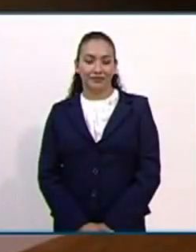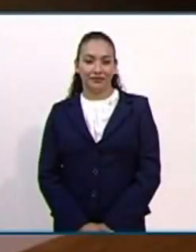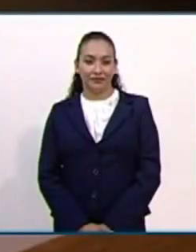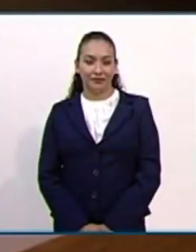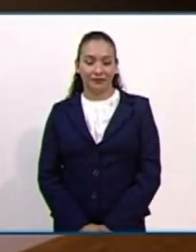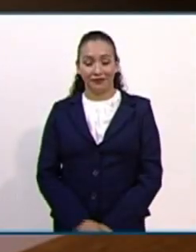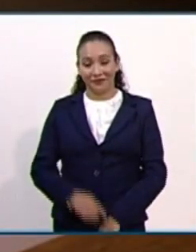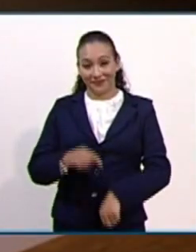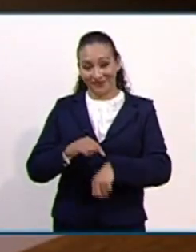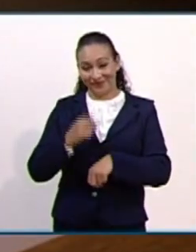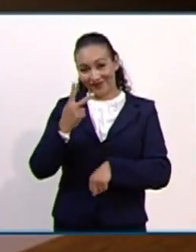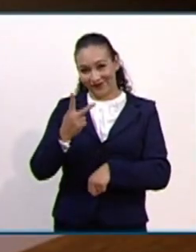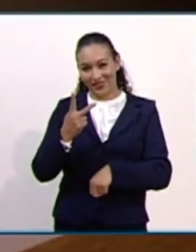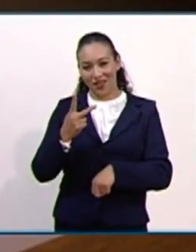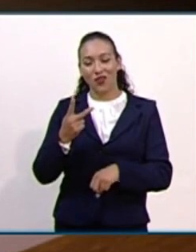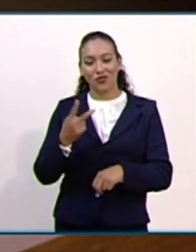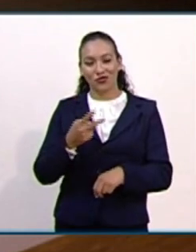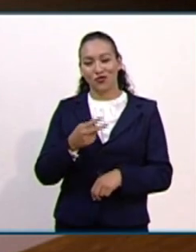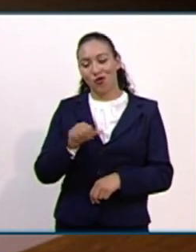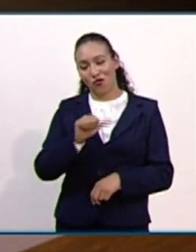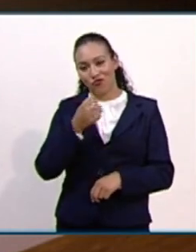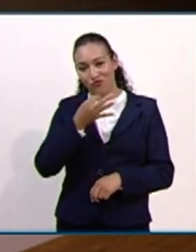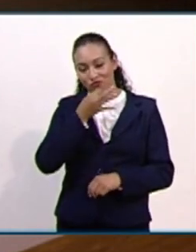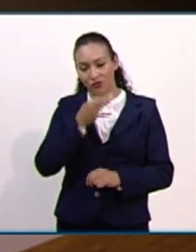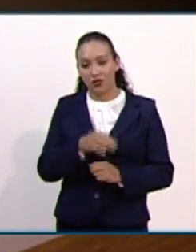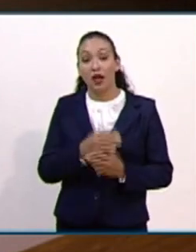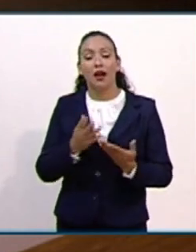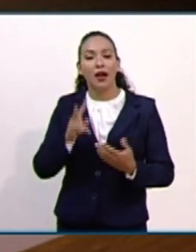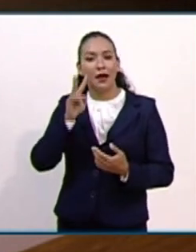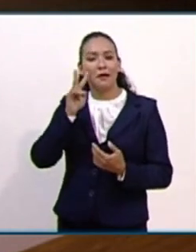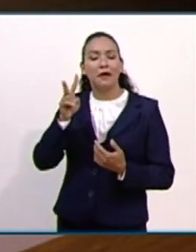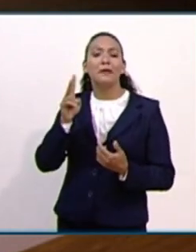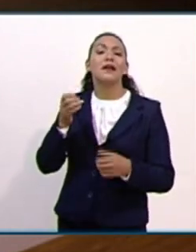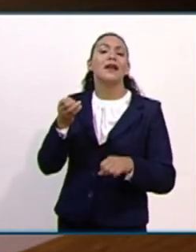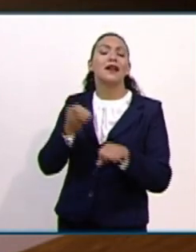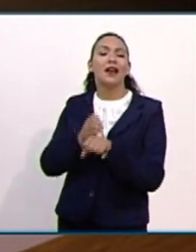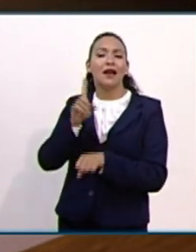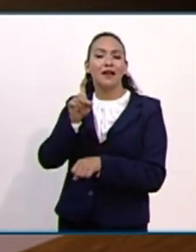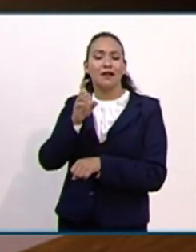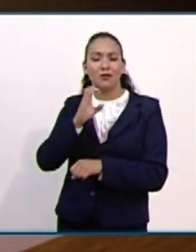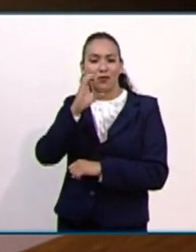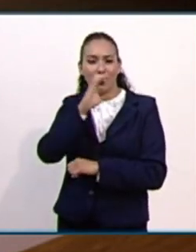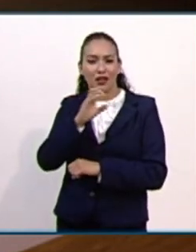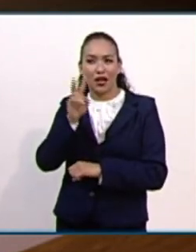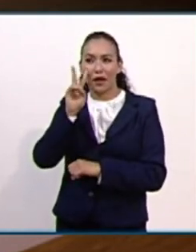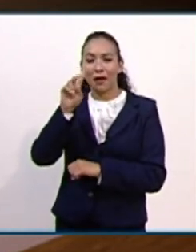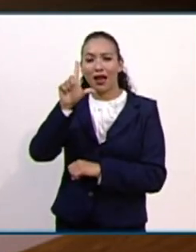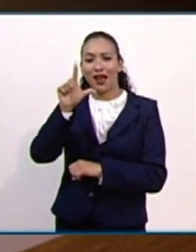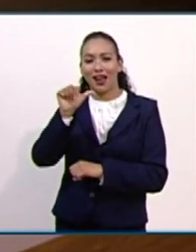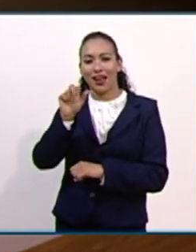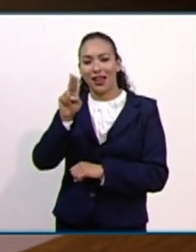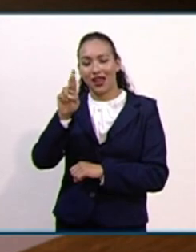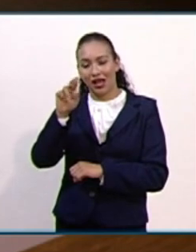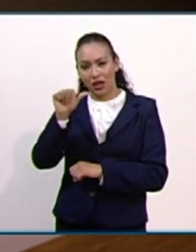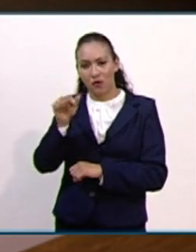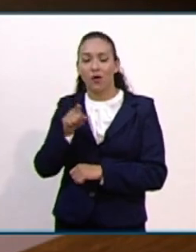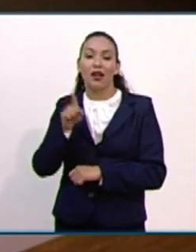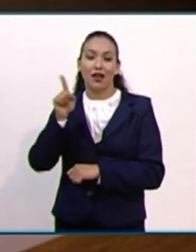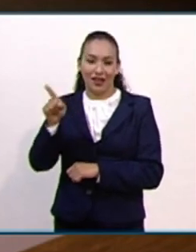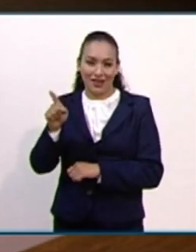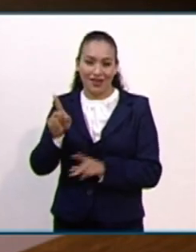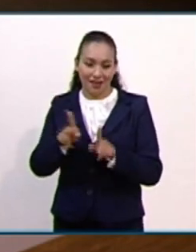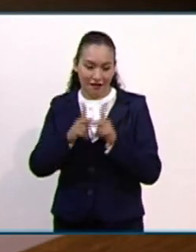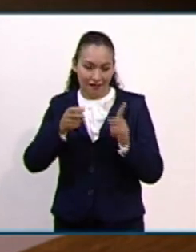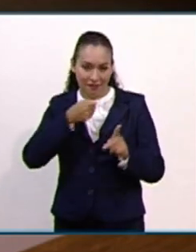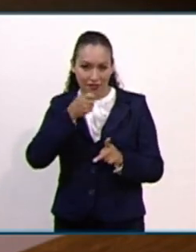Dos de la tarde con 11 minutos. Vámonos ahora al estado de Aguascalientes con mi compañera Laura Murillo, dando cobertura al